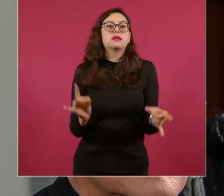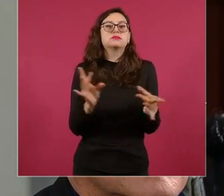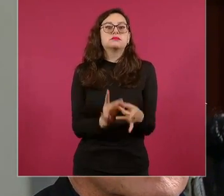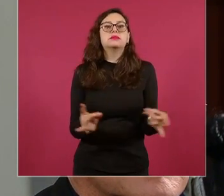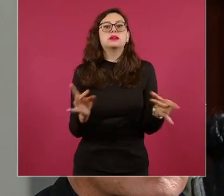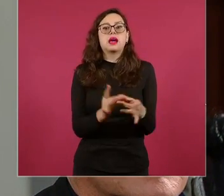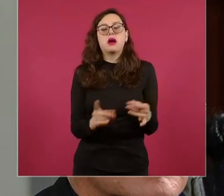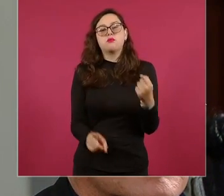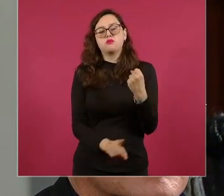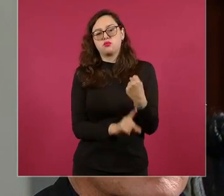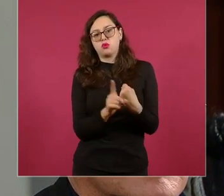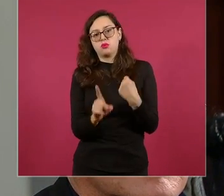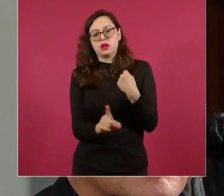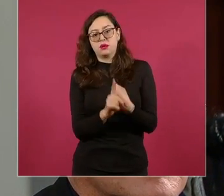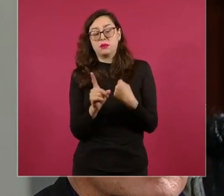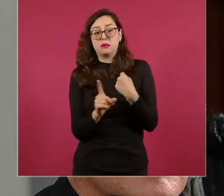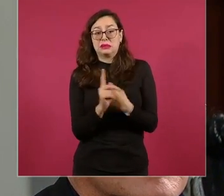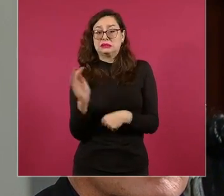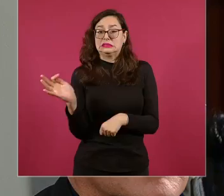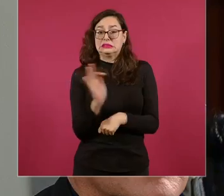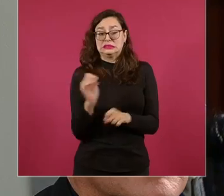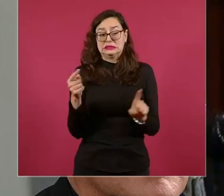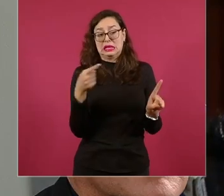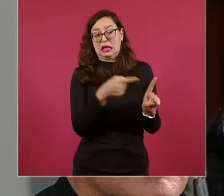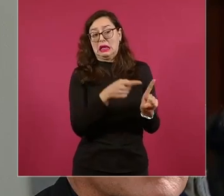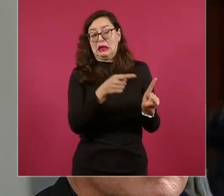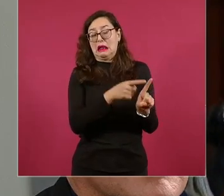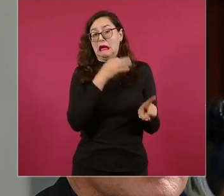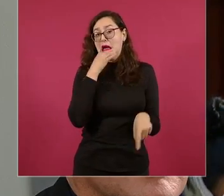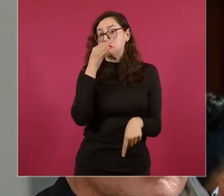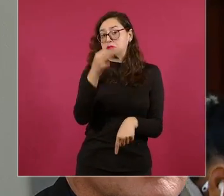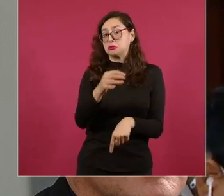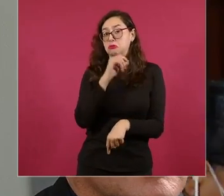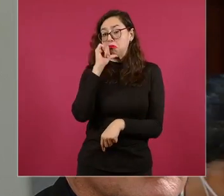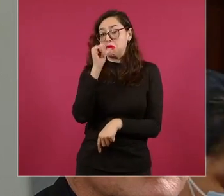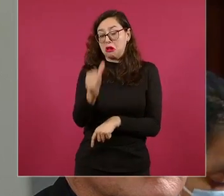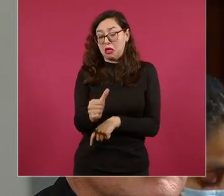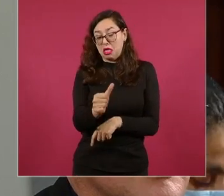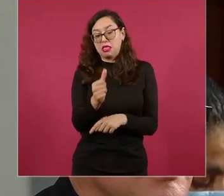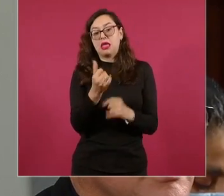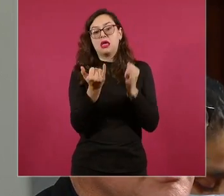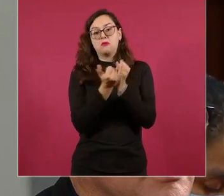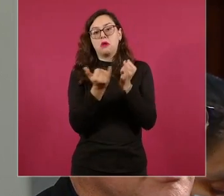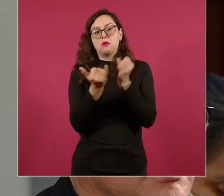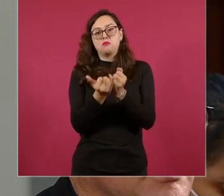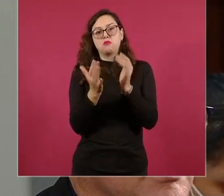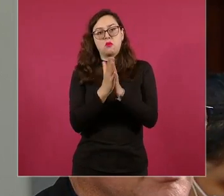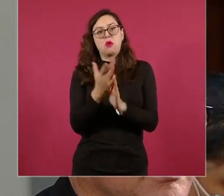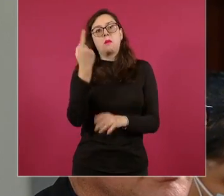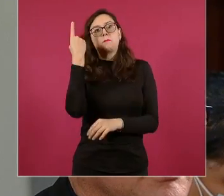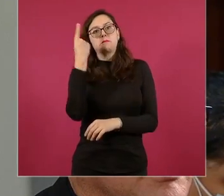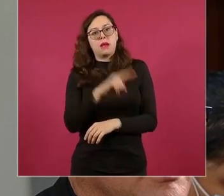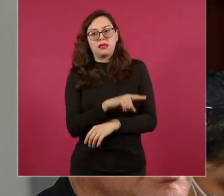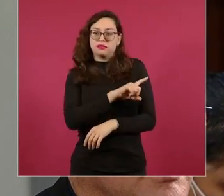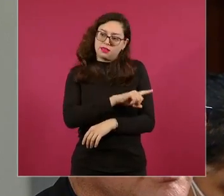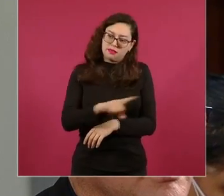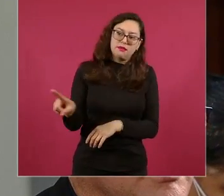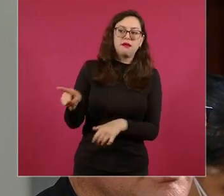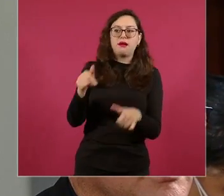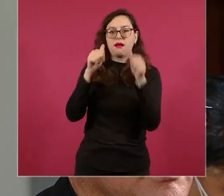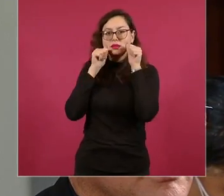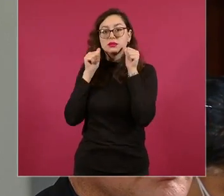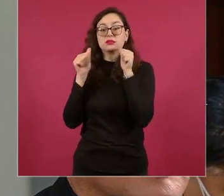ya que temen que lo hayan mal informado y también solicitan seguir en instrucciones más precisas pues